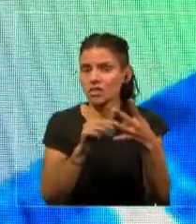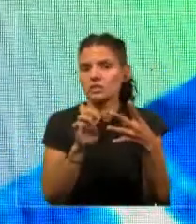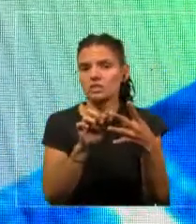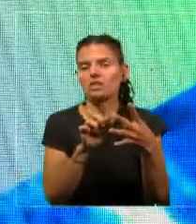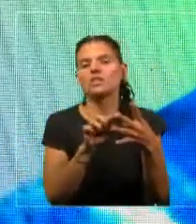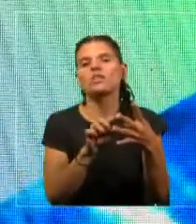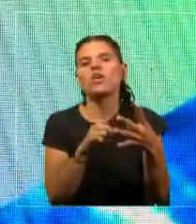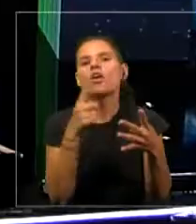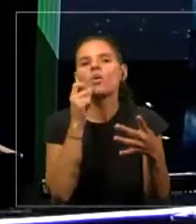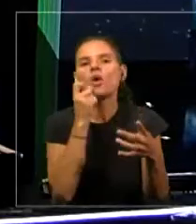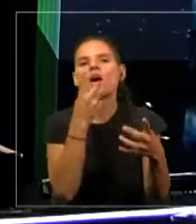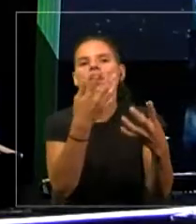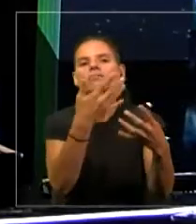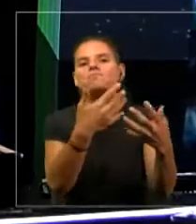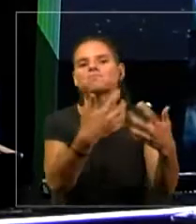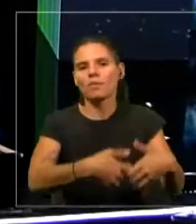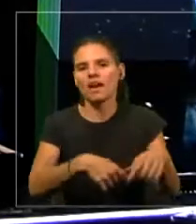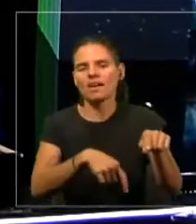no